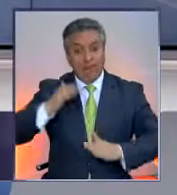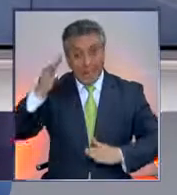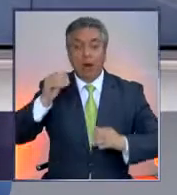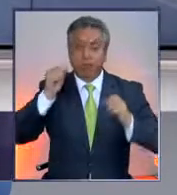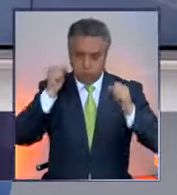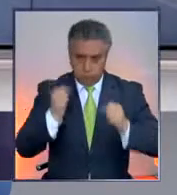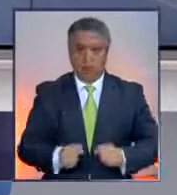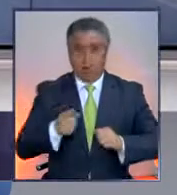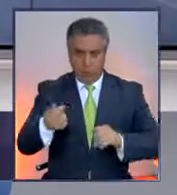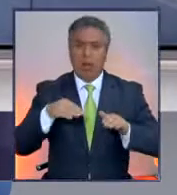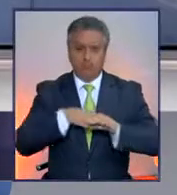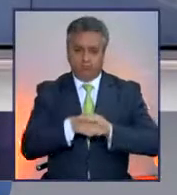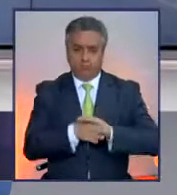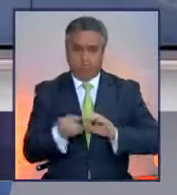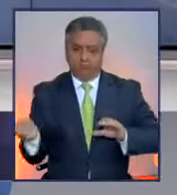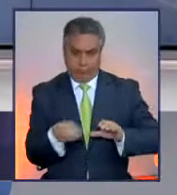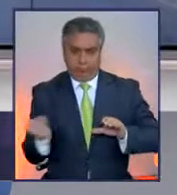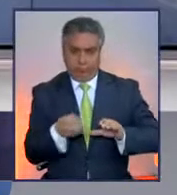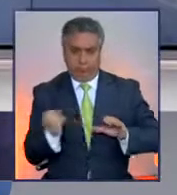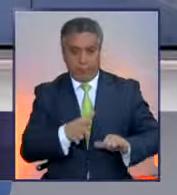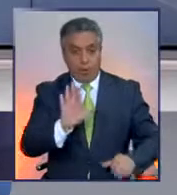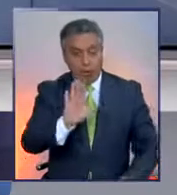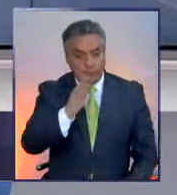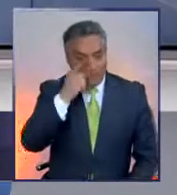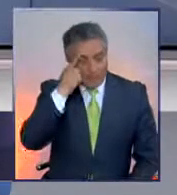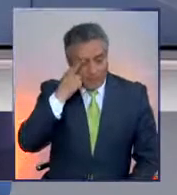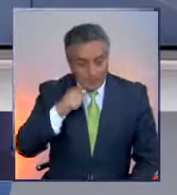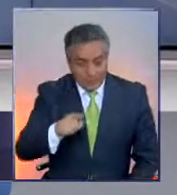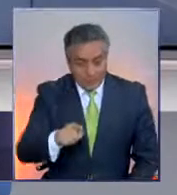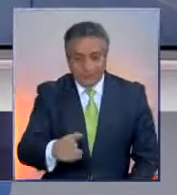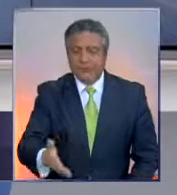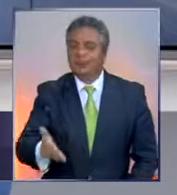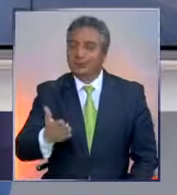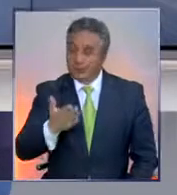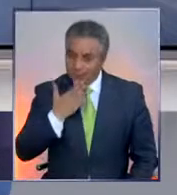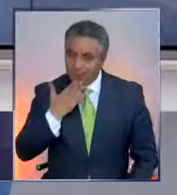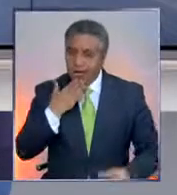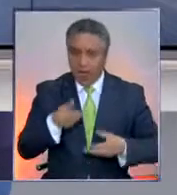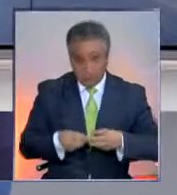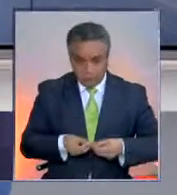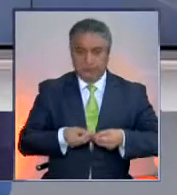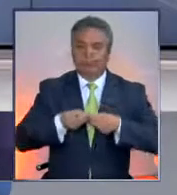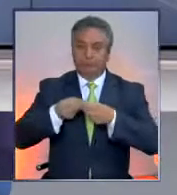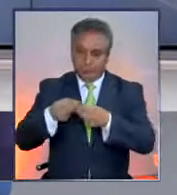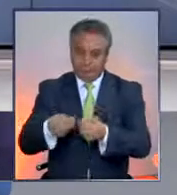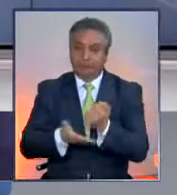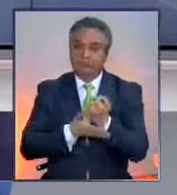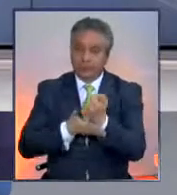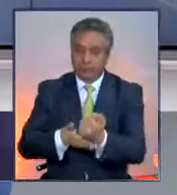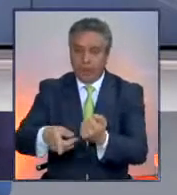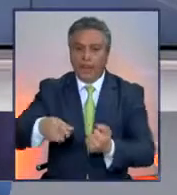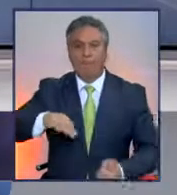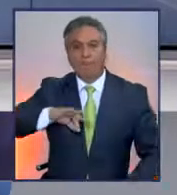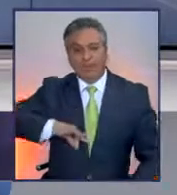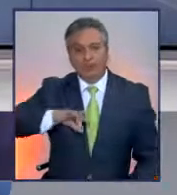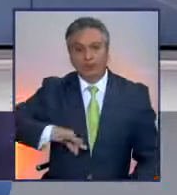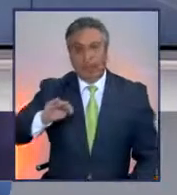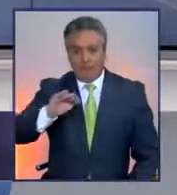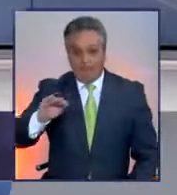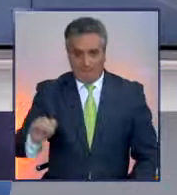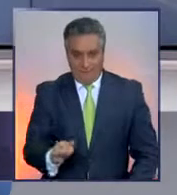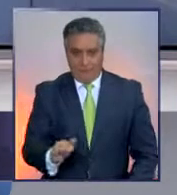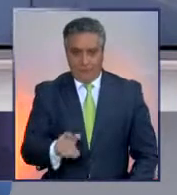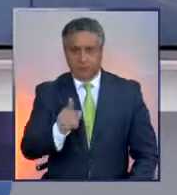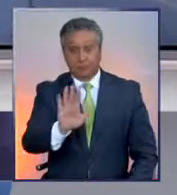dinero en su cuenta individual mes a mes, pero al mismo tiempo aportar solidariamente para quienes tengan pensiones más bajas.